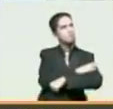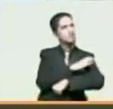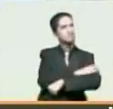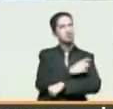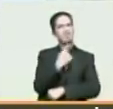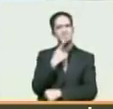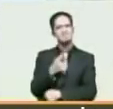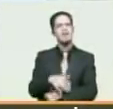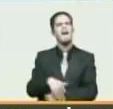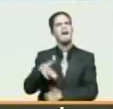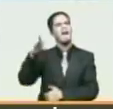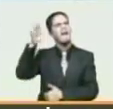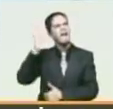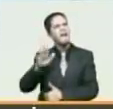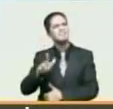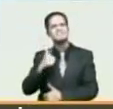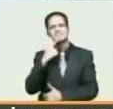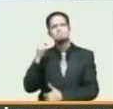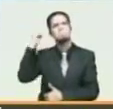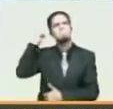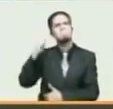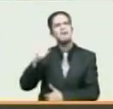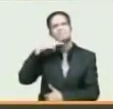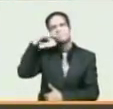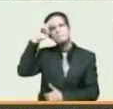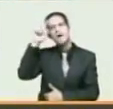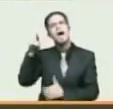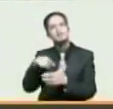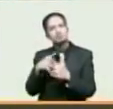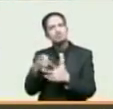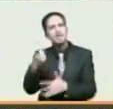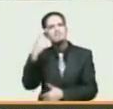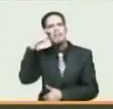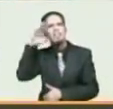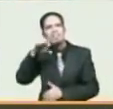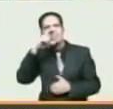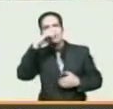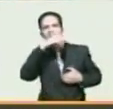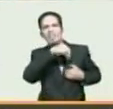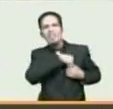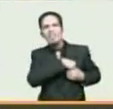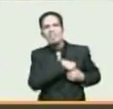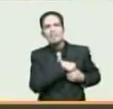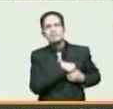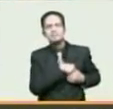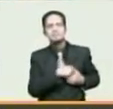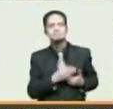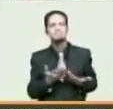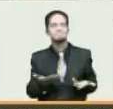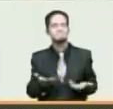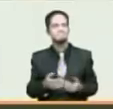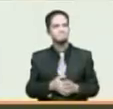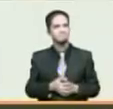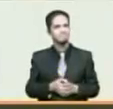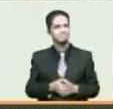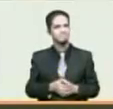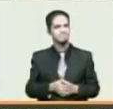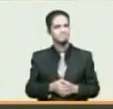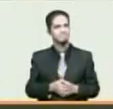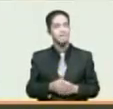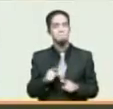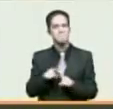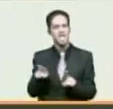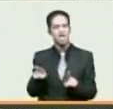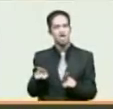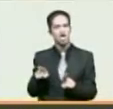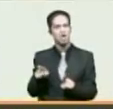a satanizar a Delcy que le mataron a su papá. Pero los verdugos, no. Los verdugos